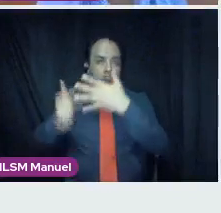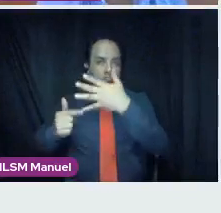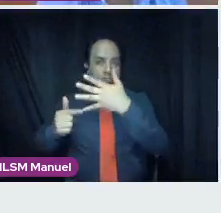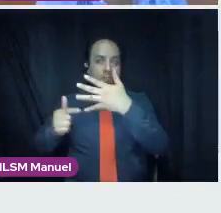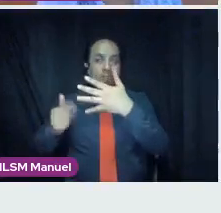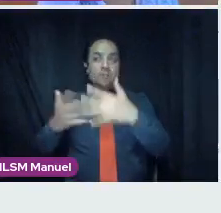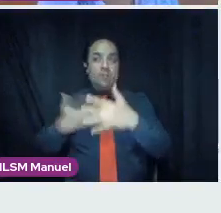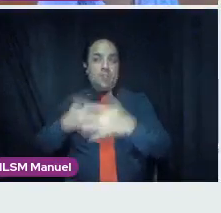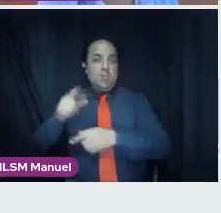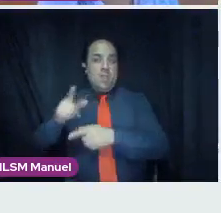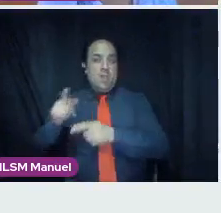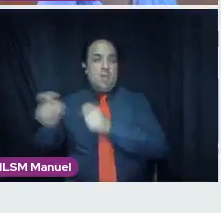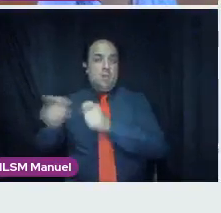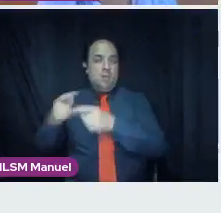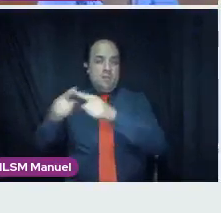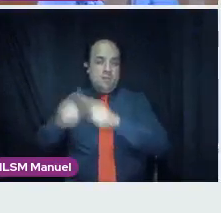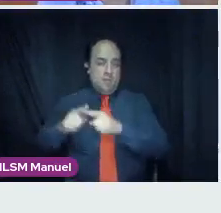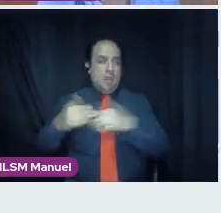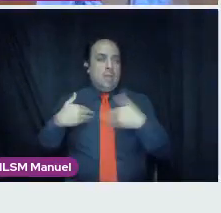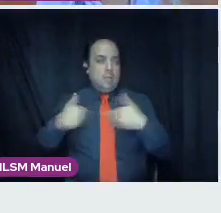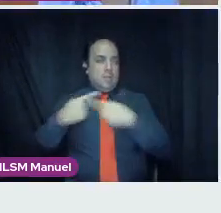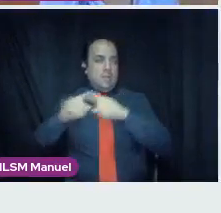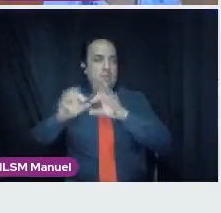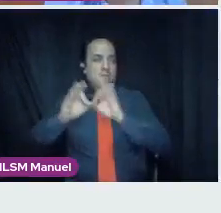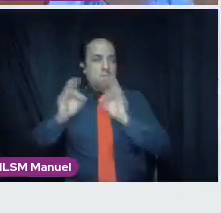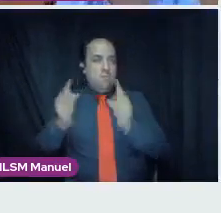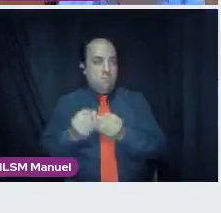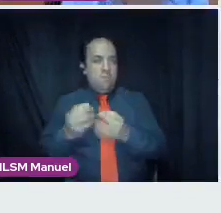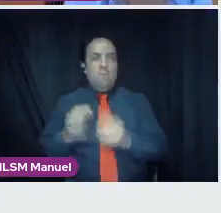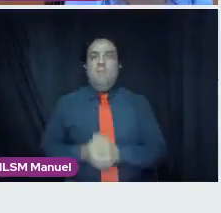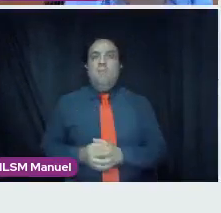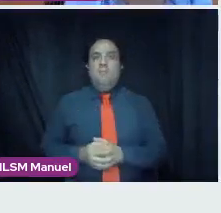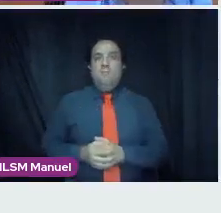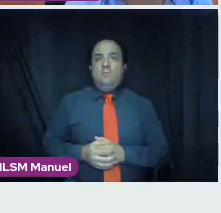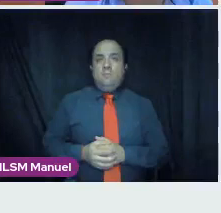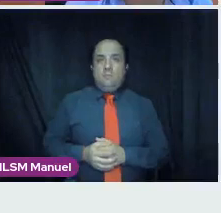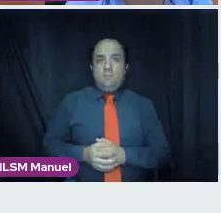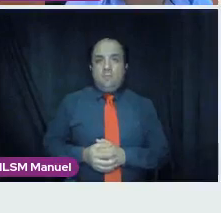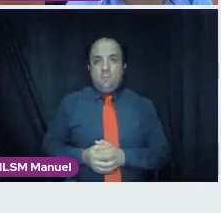forma distinta o se interpretan de forma distinta. Y entonces hay que tener,